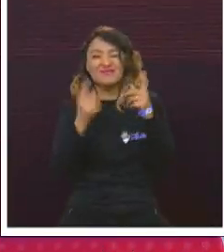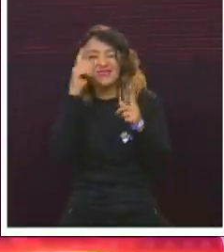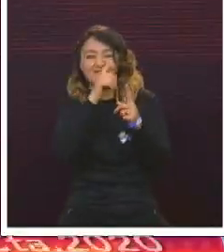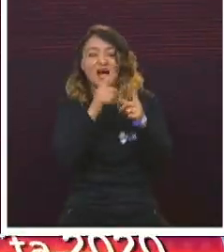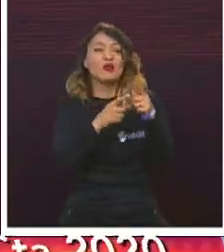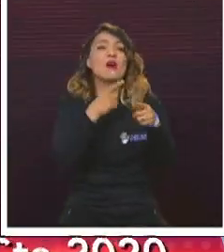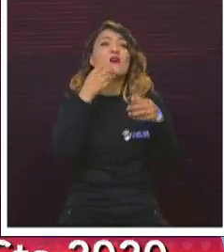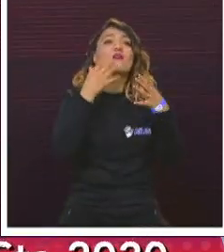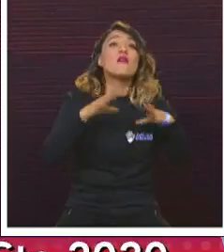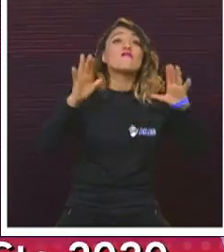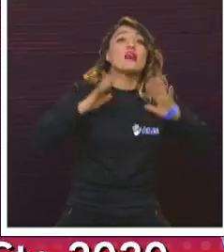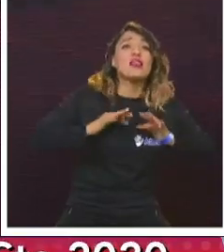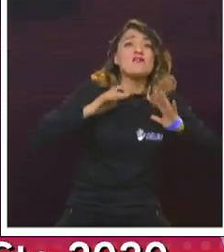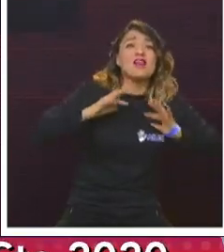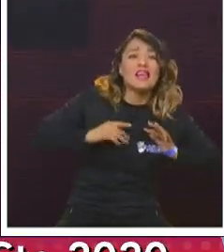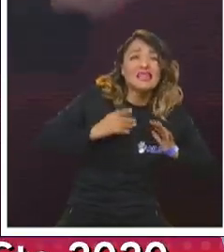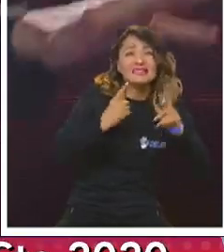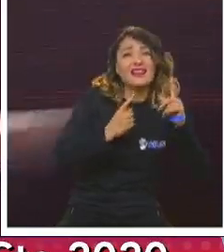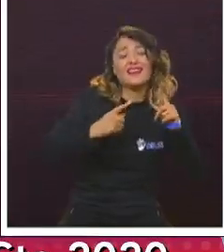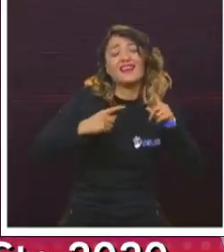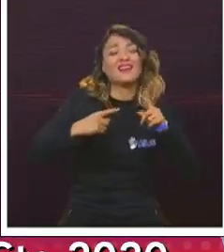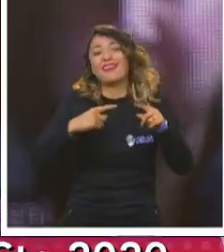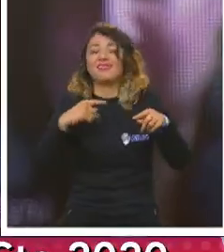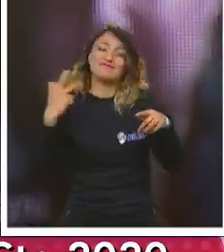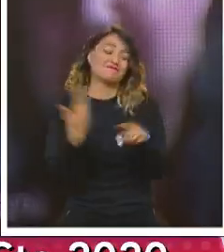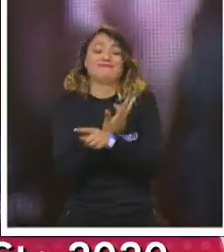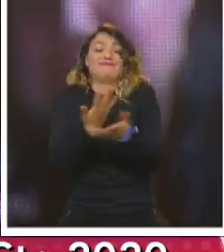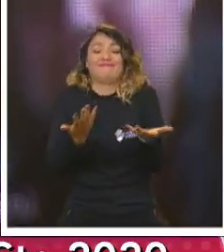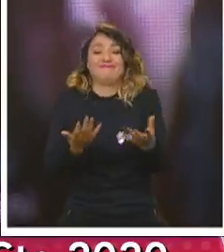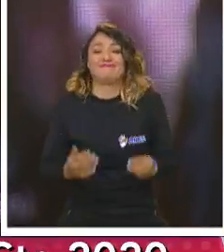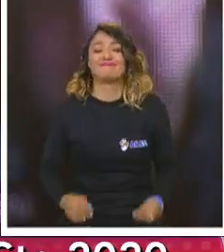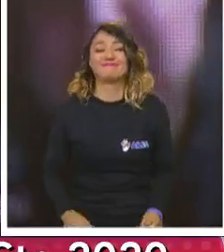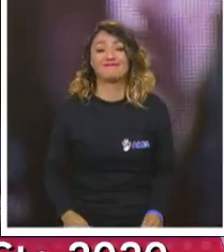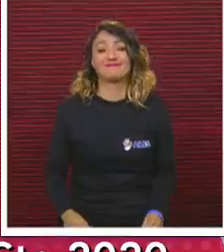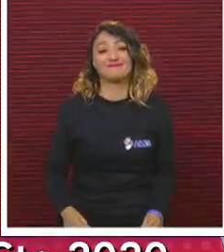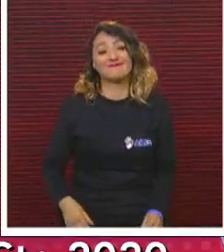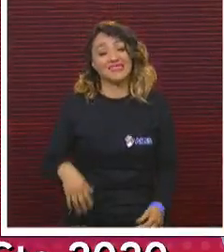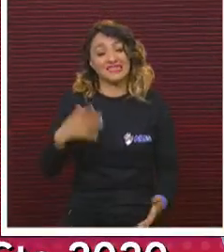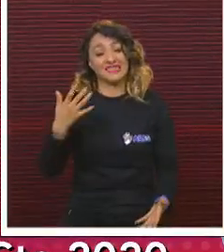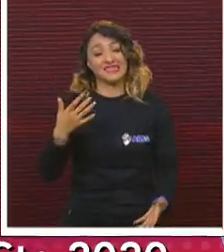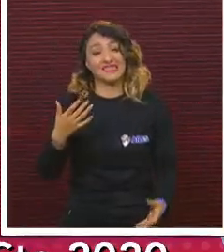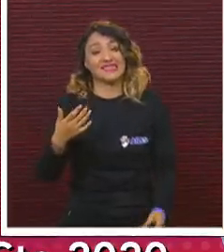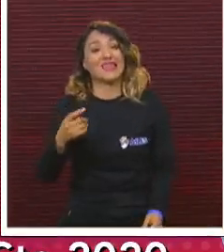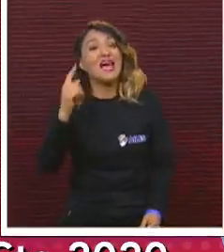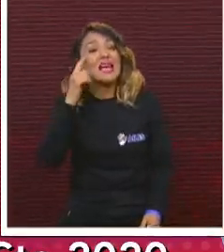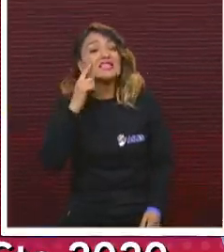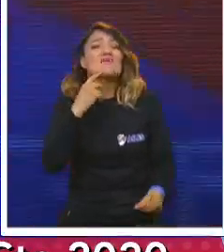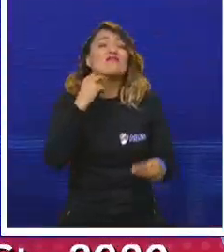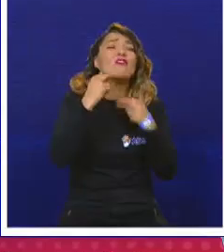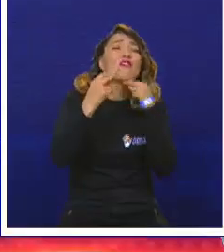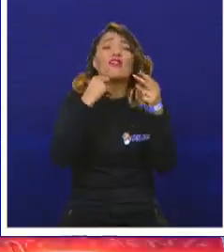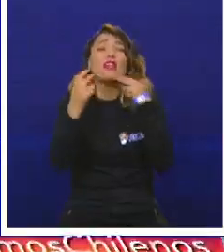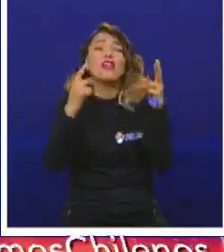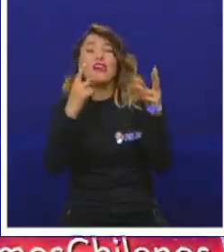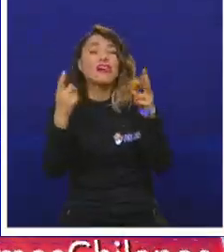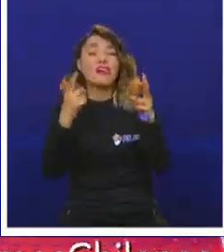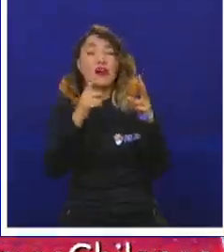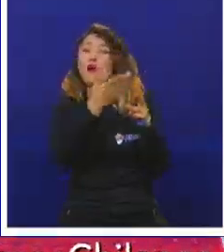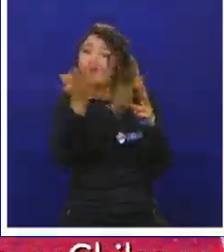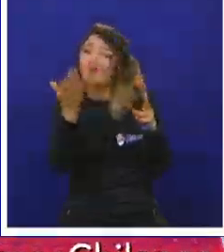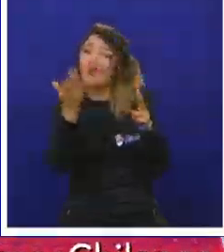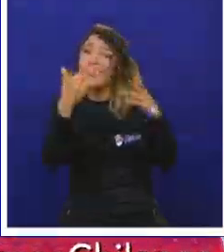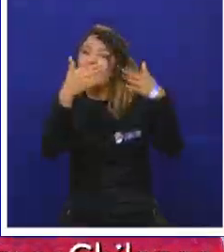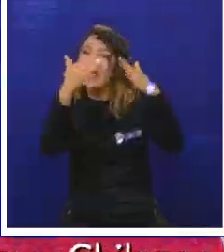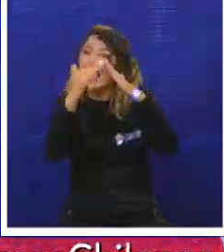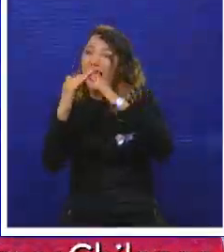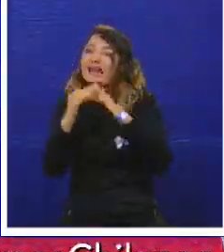feliz, feliz, ahí ya la caga. Estoy rompiéndola con los sonidos. Seguramente se deben estar escuchando para la